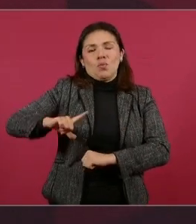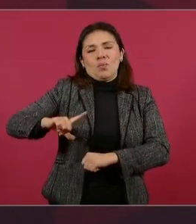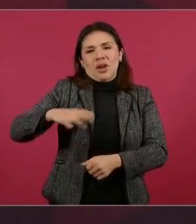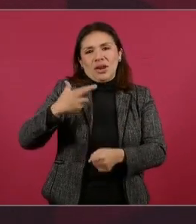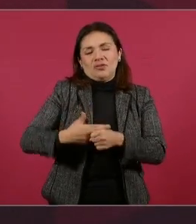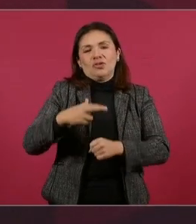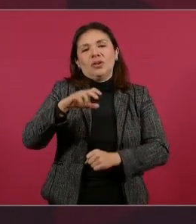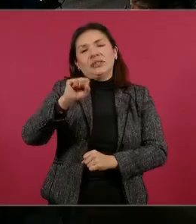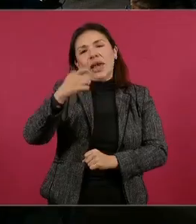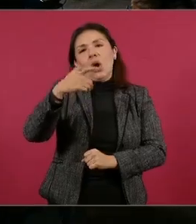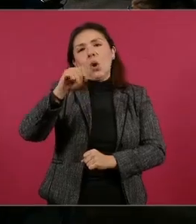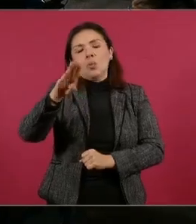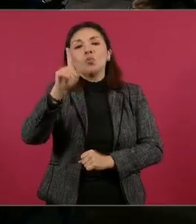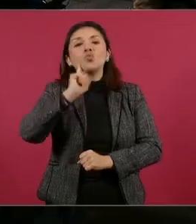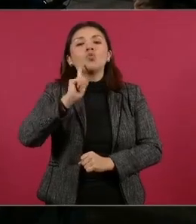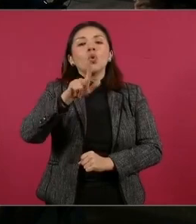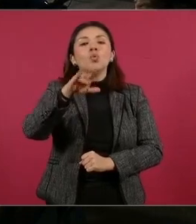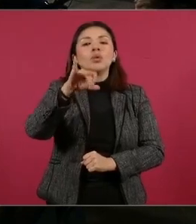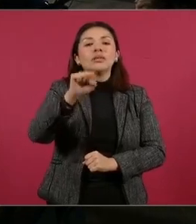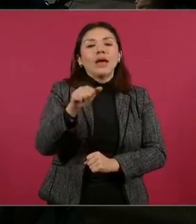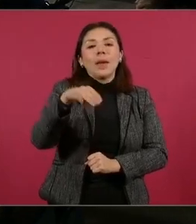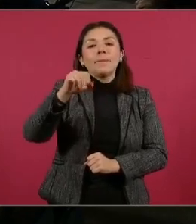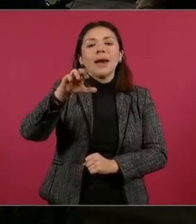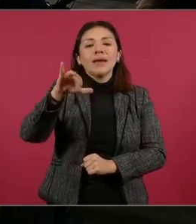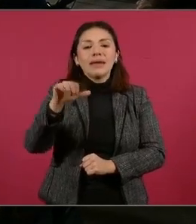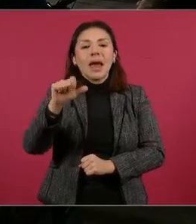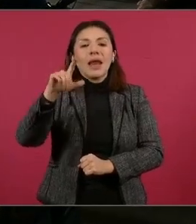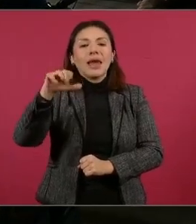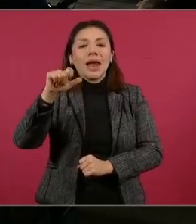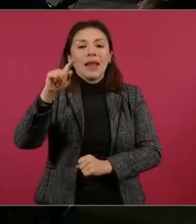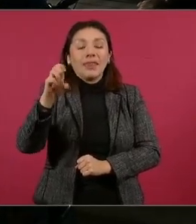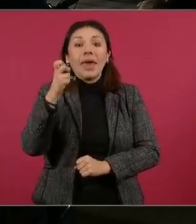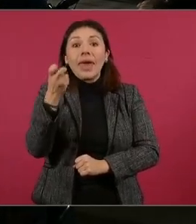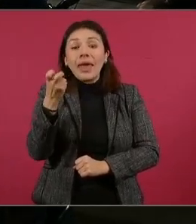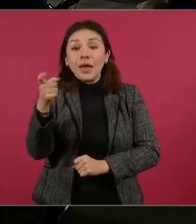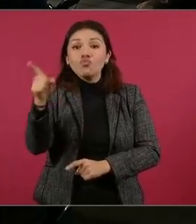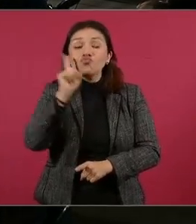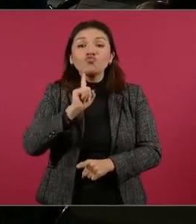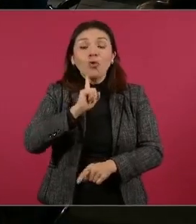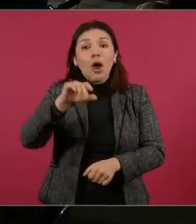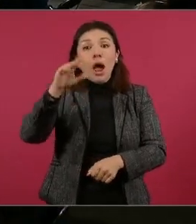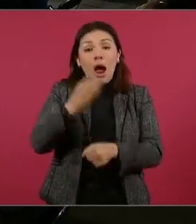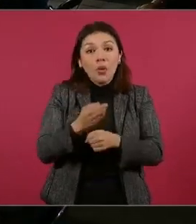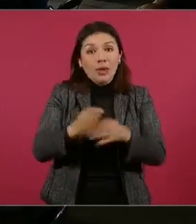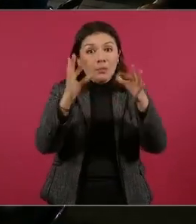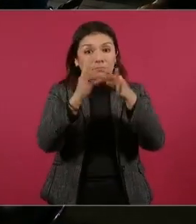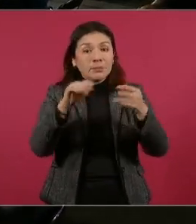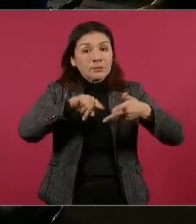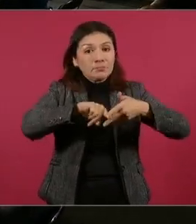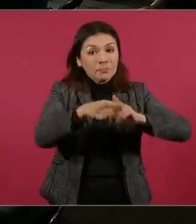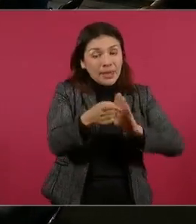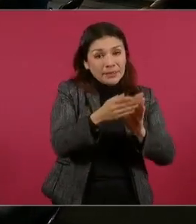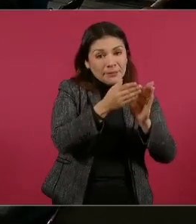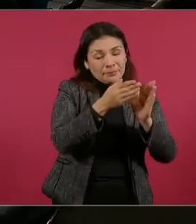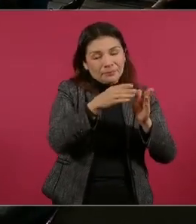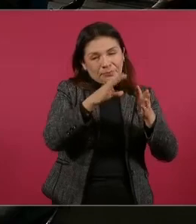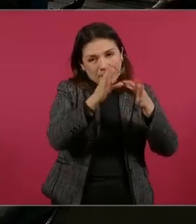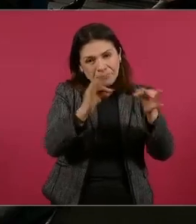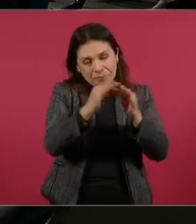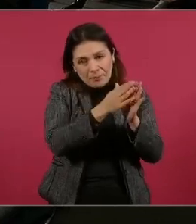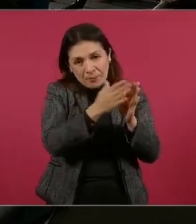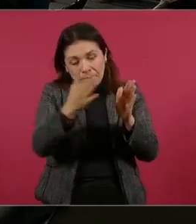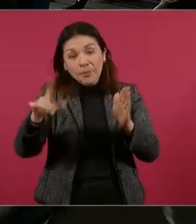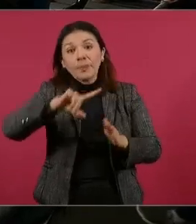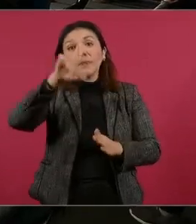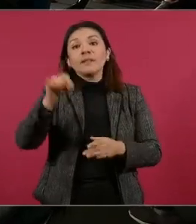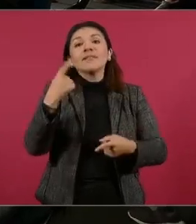María alcalde ella va a introducir y luego los responsables de cada una de los